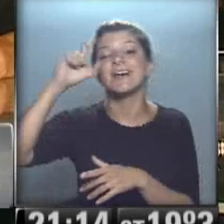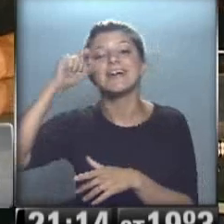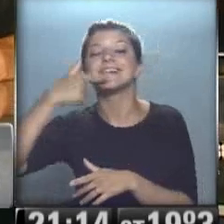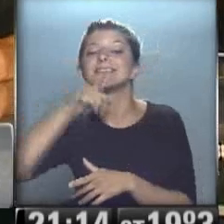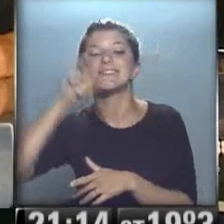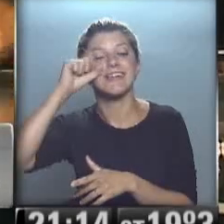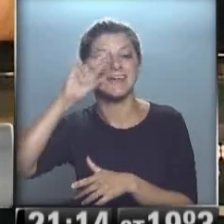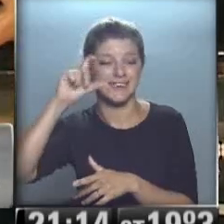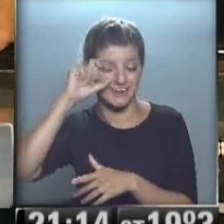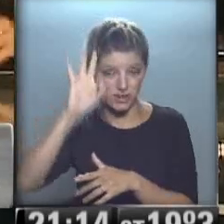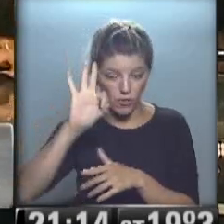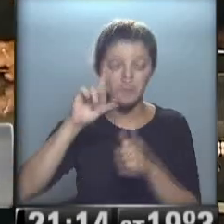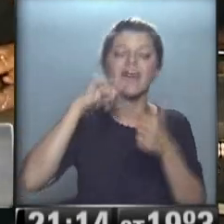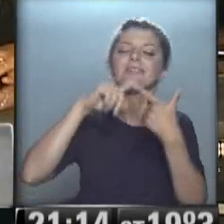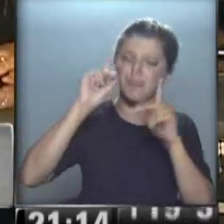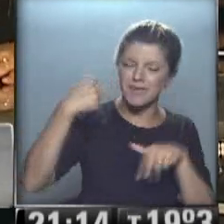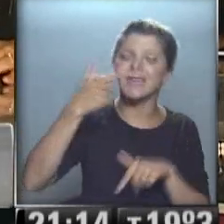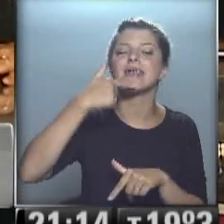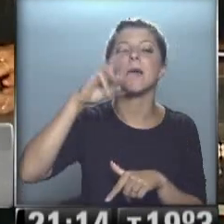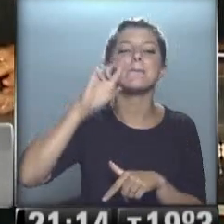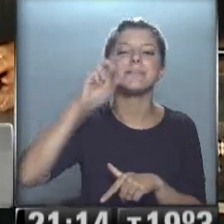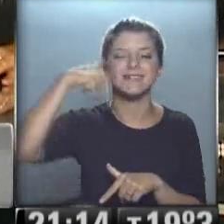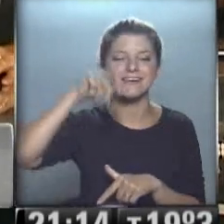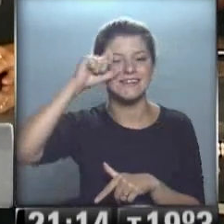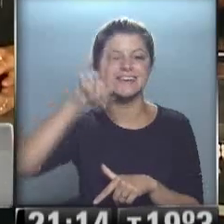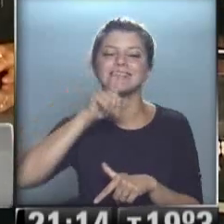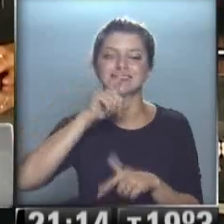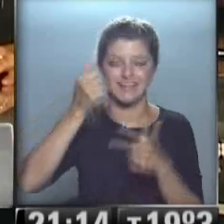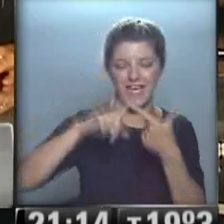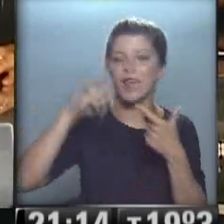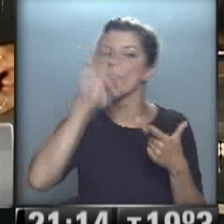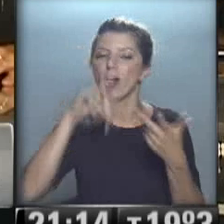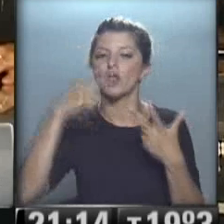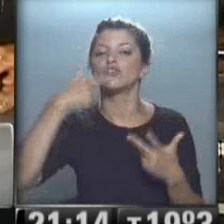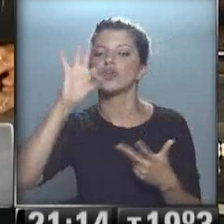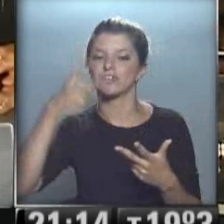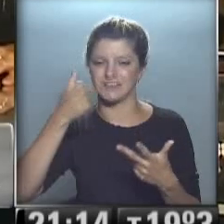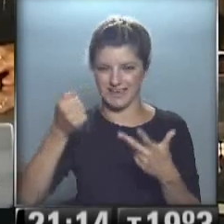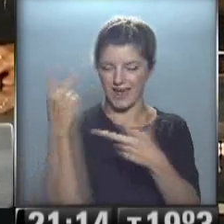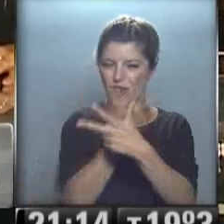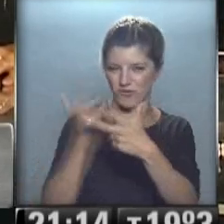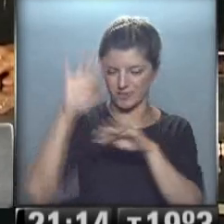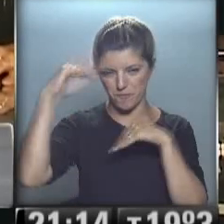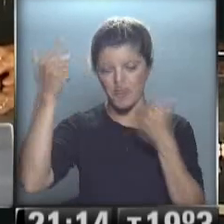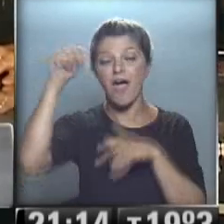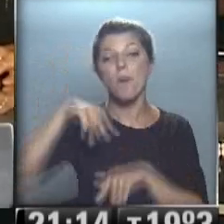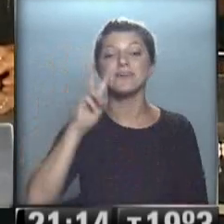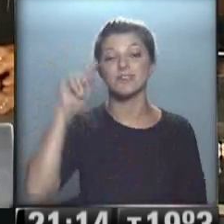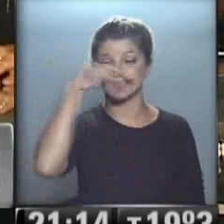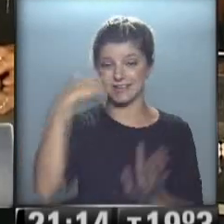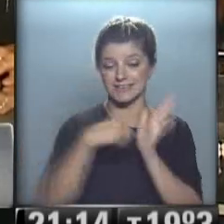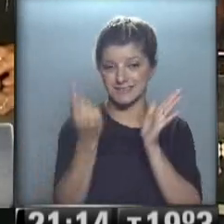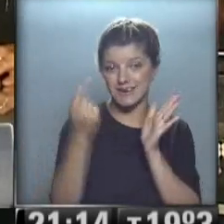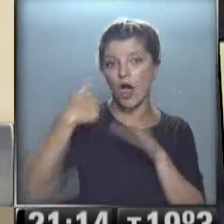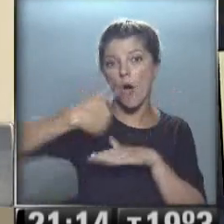de la Negra Sosa, que también son parte de estos 30 años de democracia. Hacemos una pausa en esta edición de Visión 7 Central. Estamos volviendo en minutos con